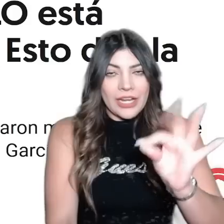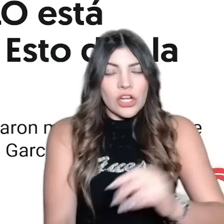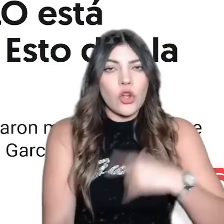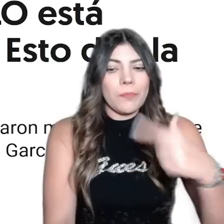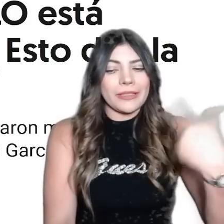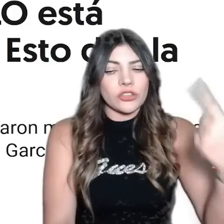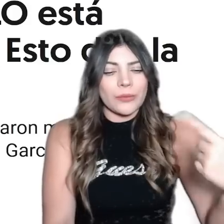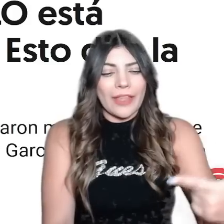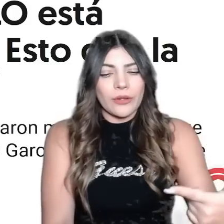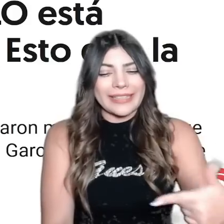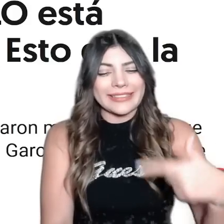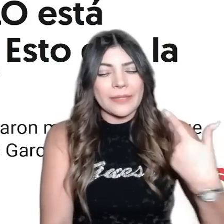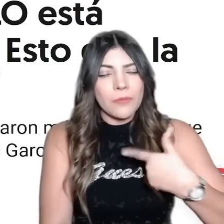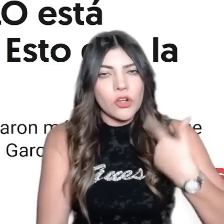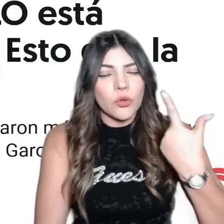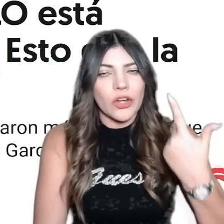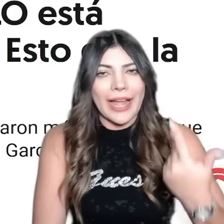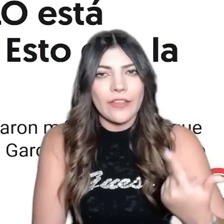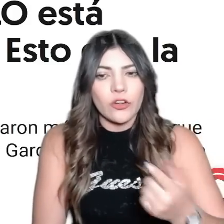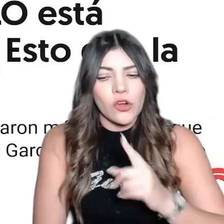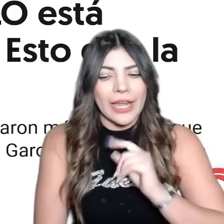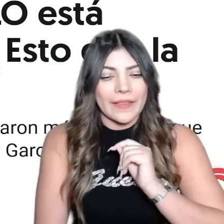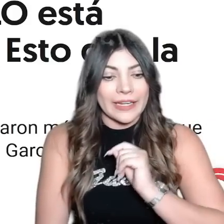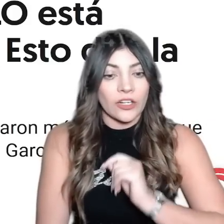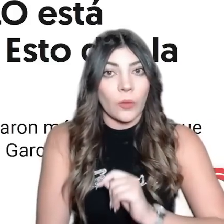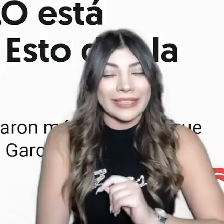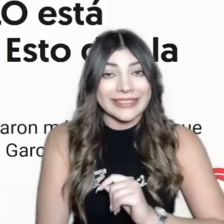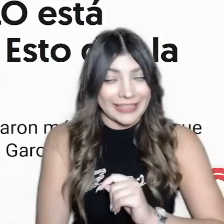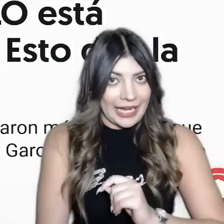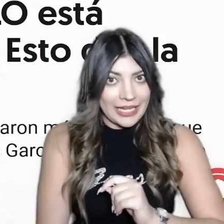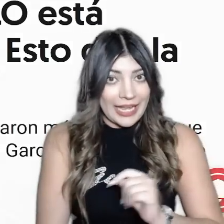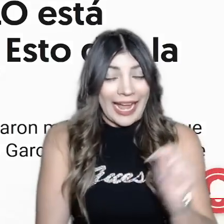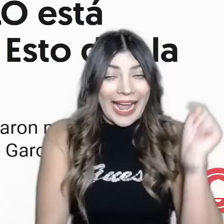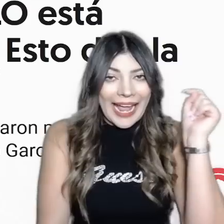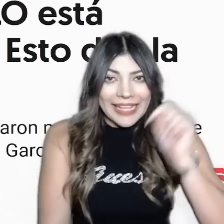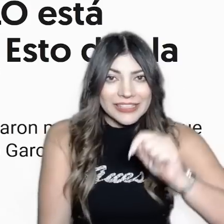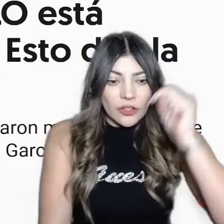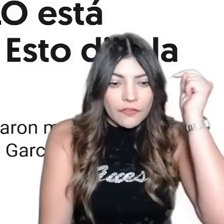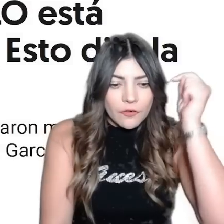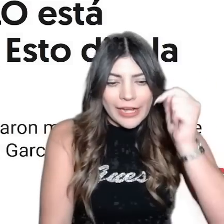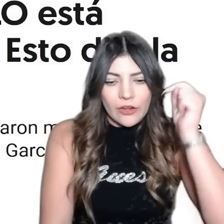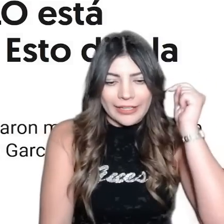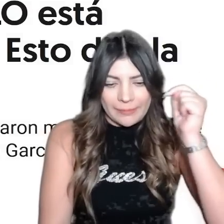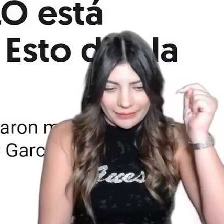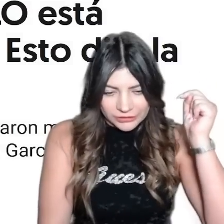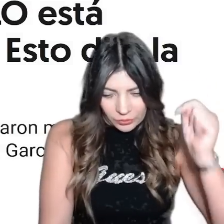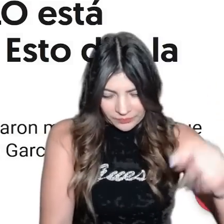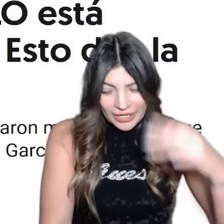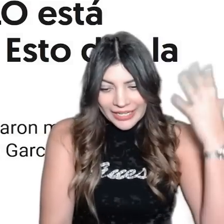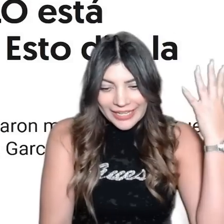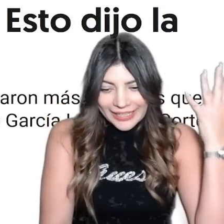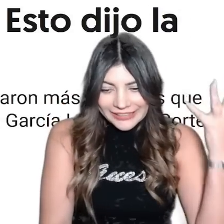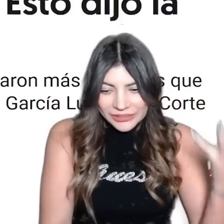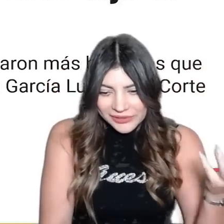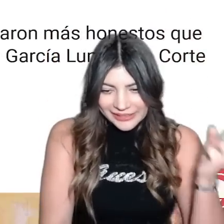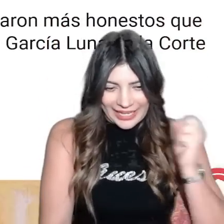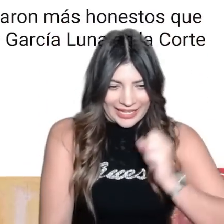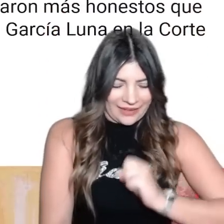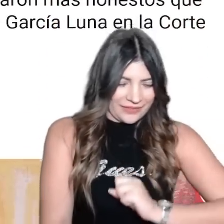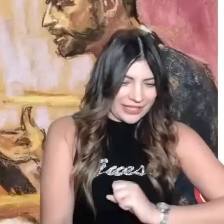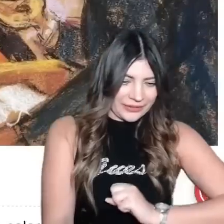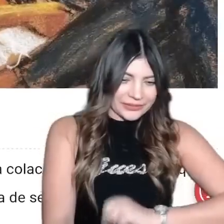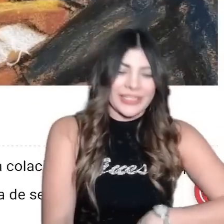Luna. ¿López Obrador está involucrado con la delincuencia? Esto fue lo que pasó.